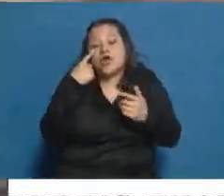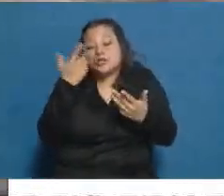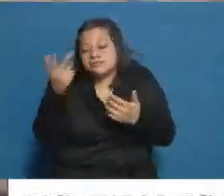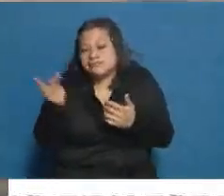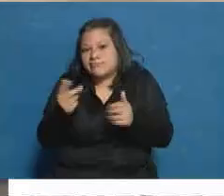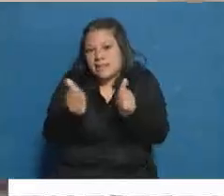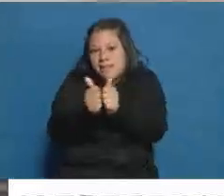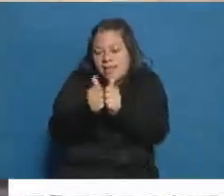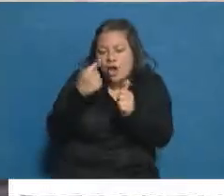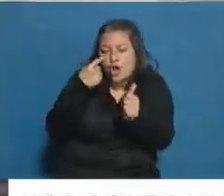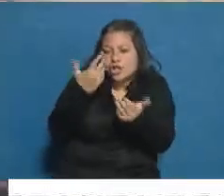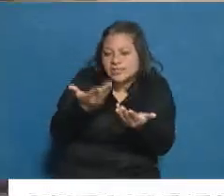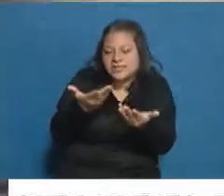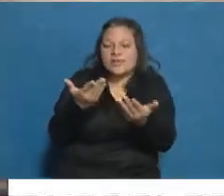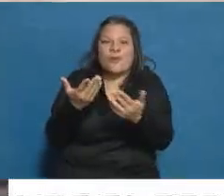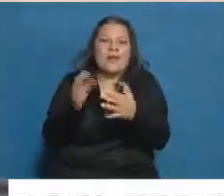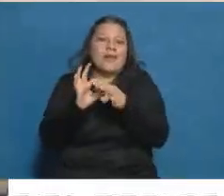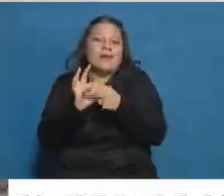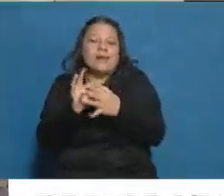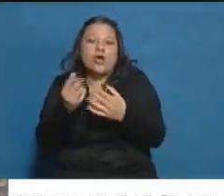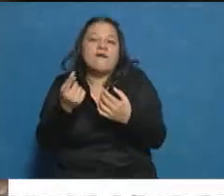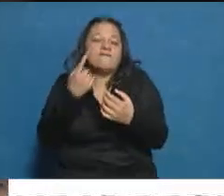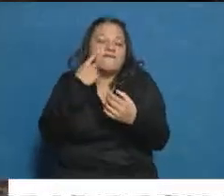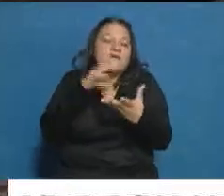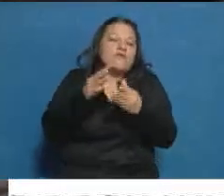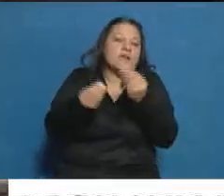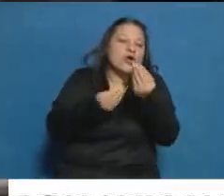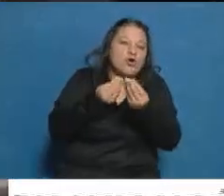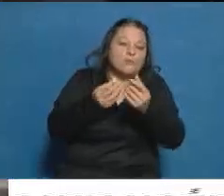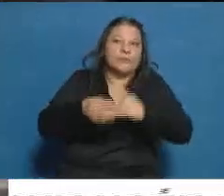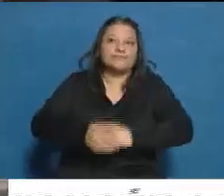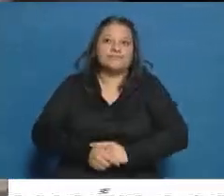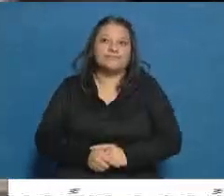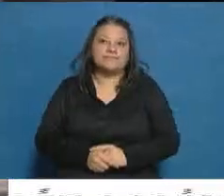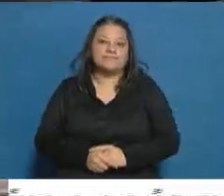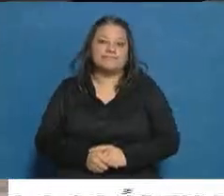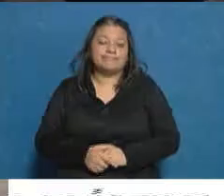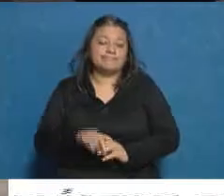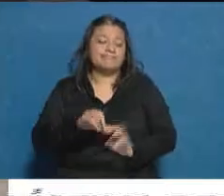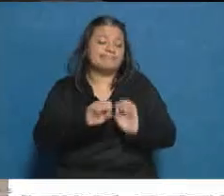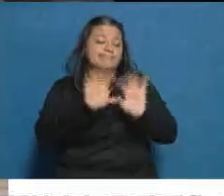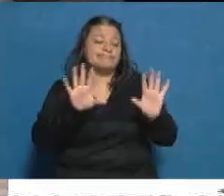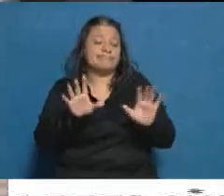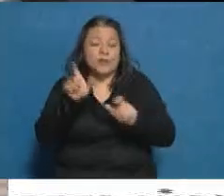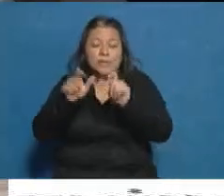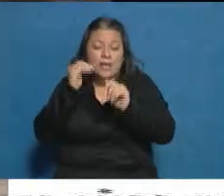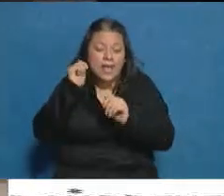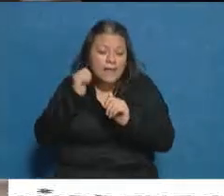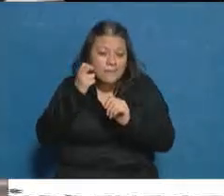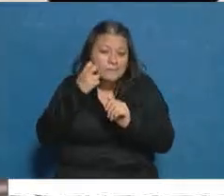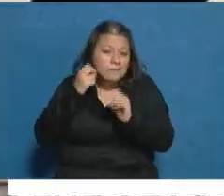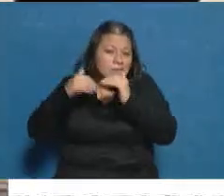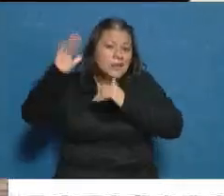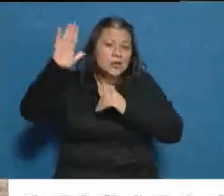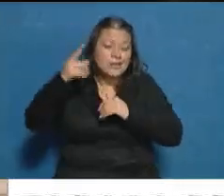ver si conocían cómo era el trato entre ellos, cómo vivían, las condiciones. Claro, estamos hablando de gente mayor, quizás